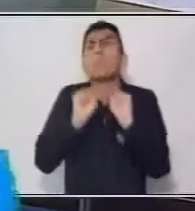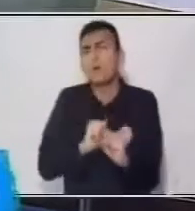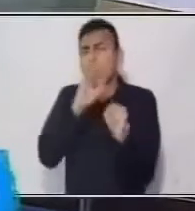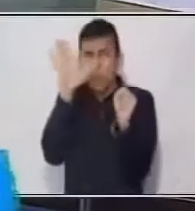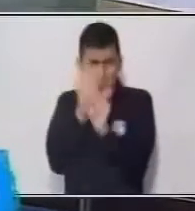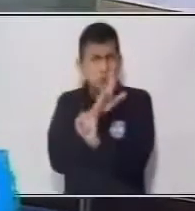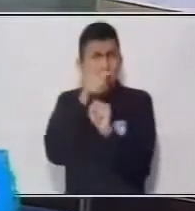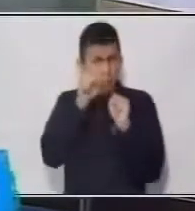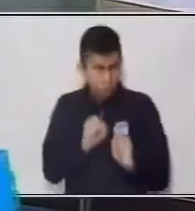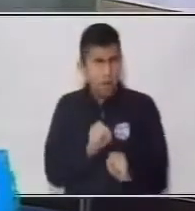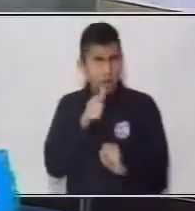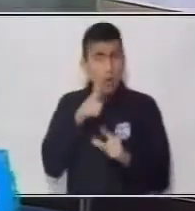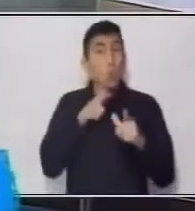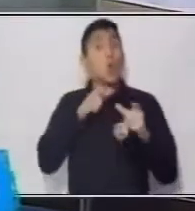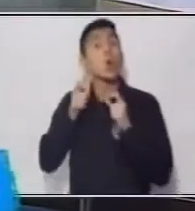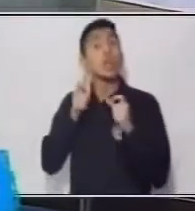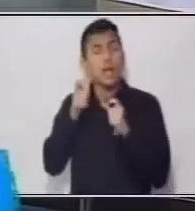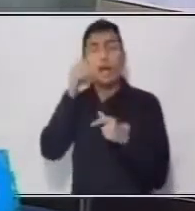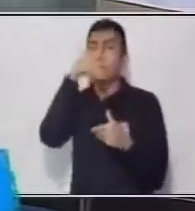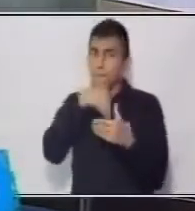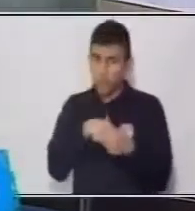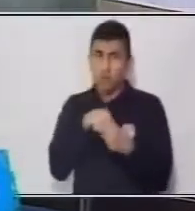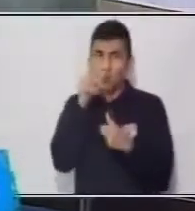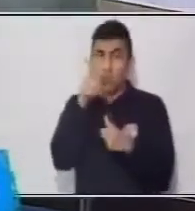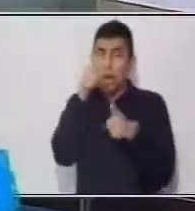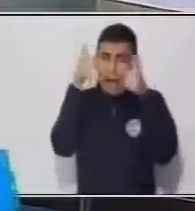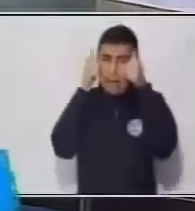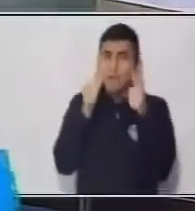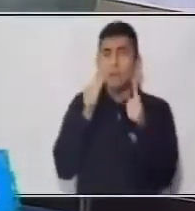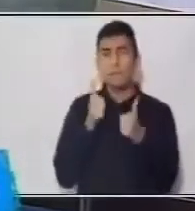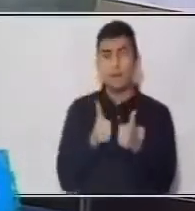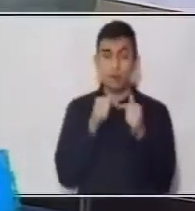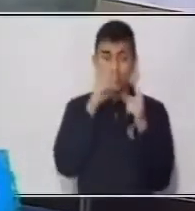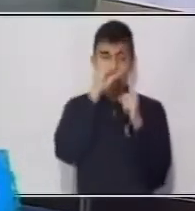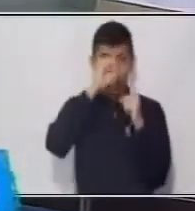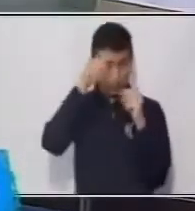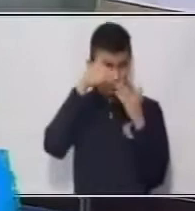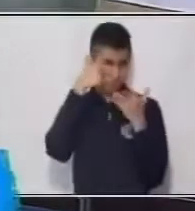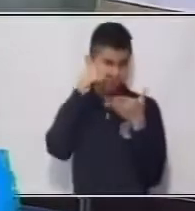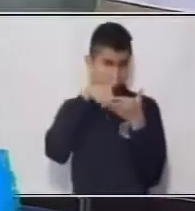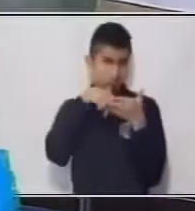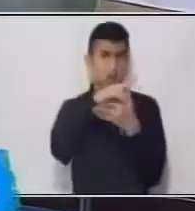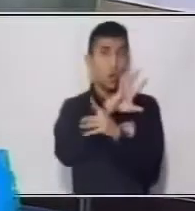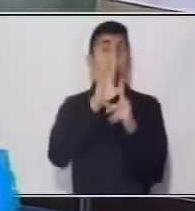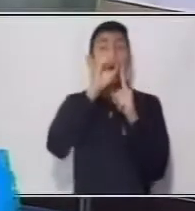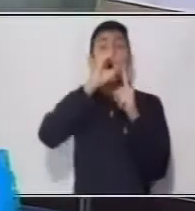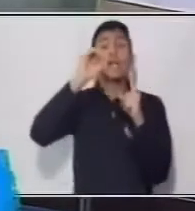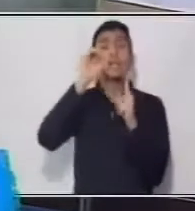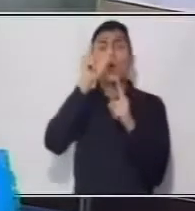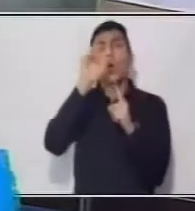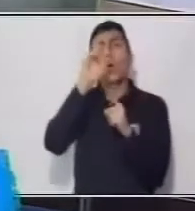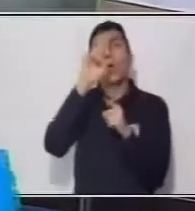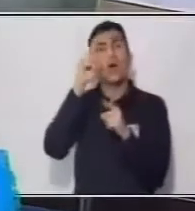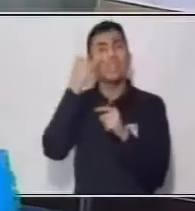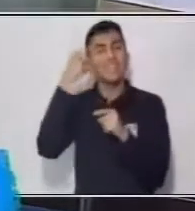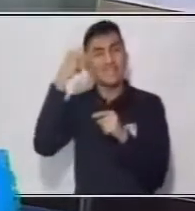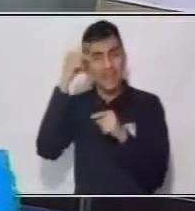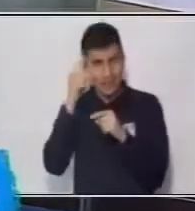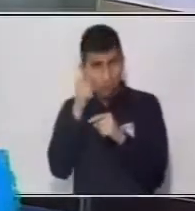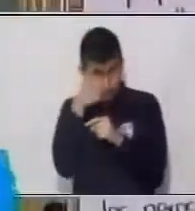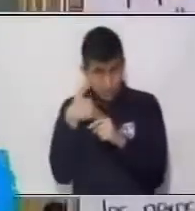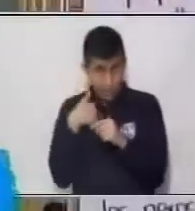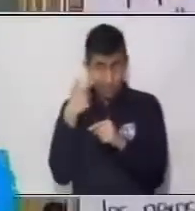de alguna de las coordinadas. Entonces vas a analizar qué tipo de oración coordinada es, porque aquí solamente tienes